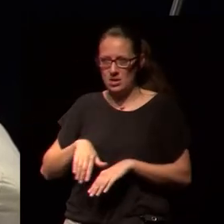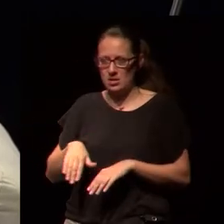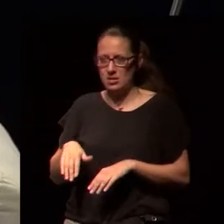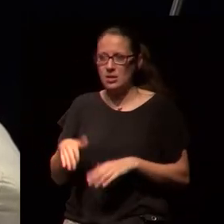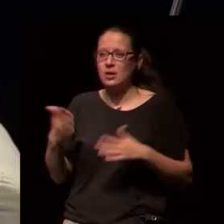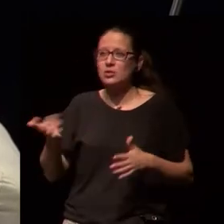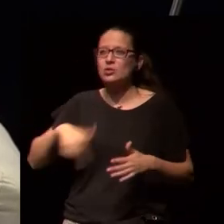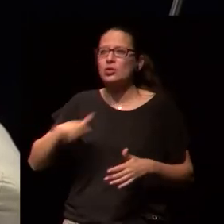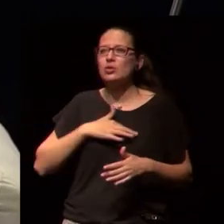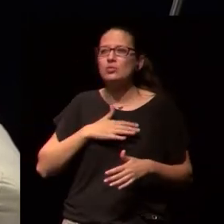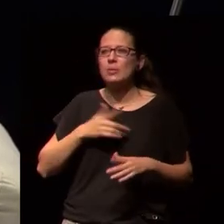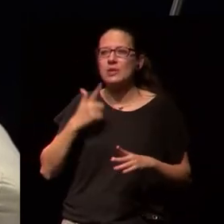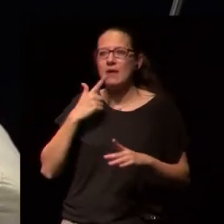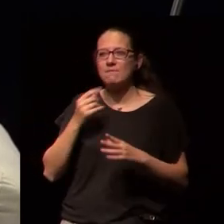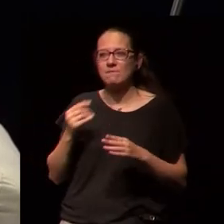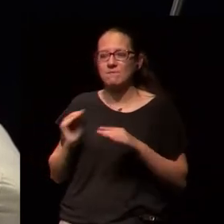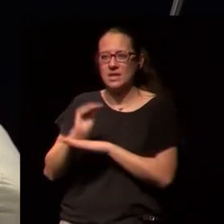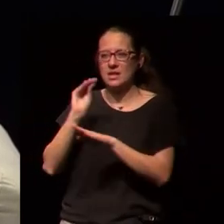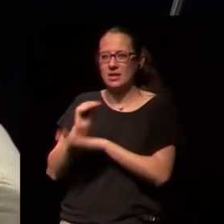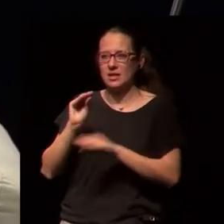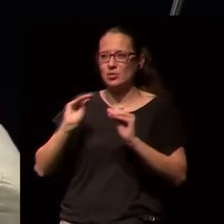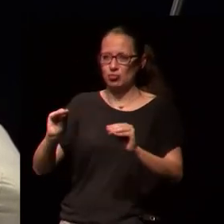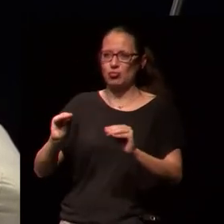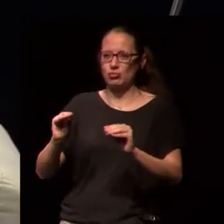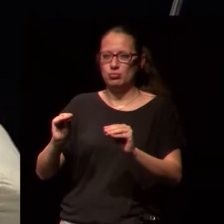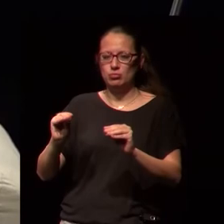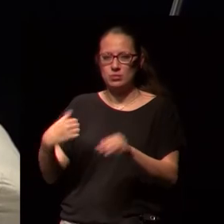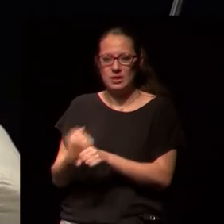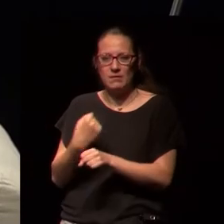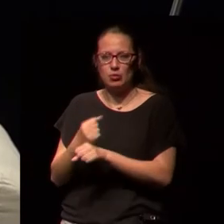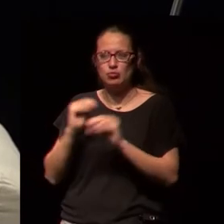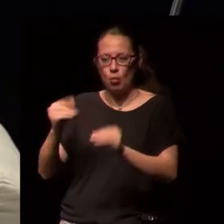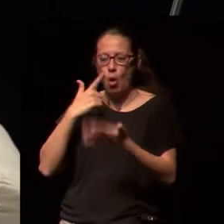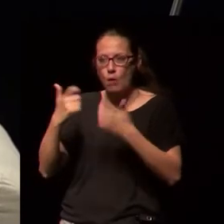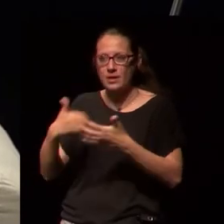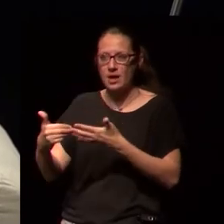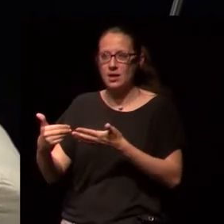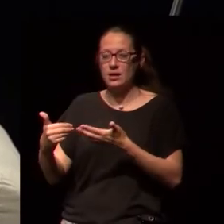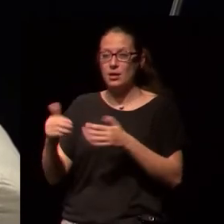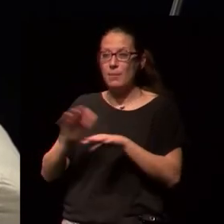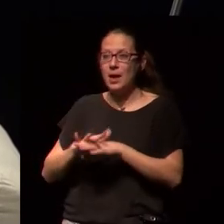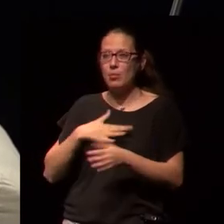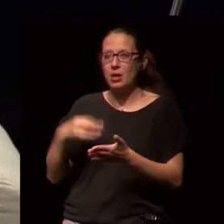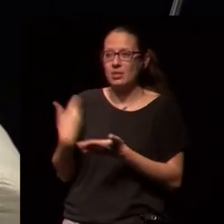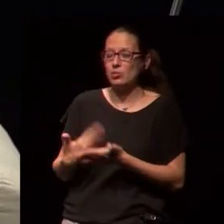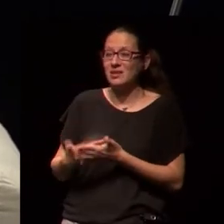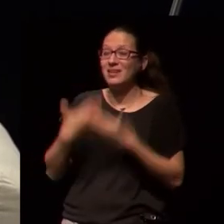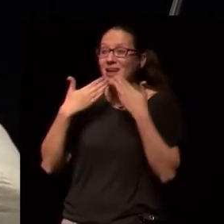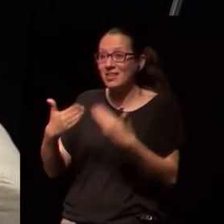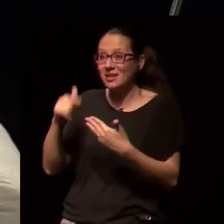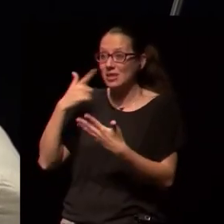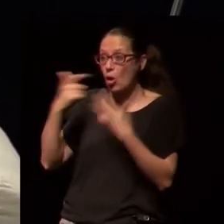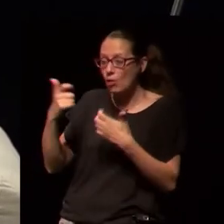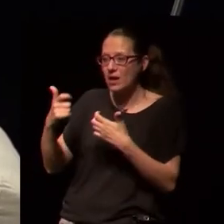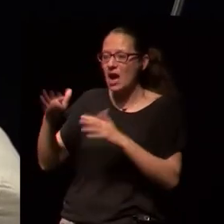un poco su obra en tanto en cuanto puedan demostrar que gracias a esta obra pues se han convertido